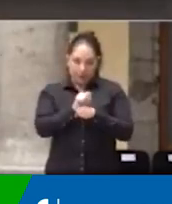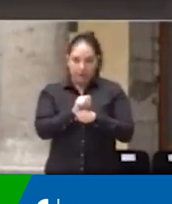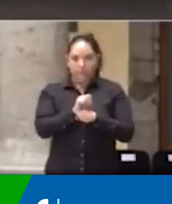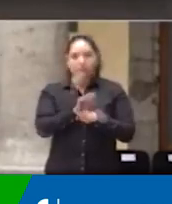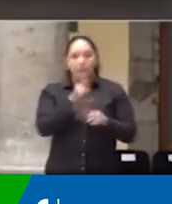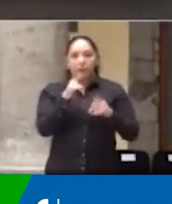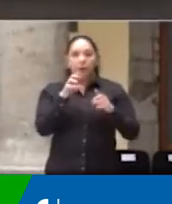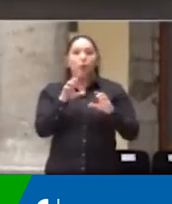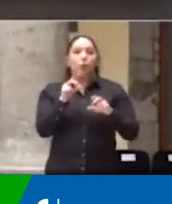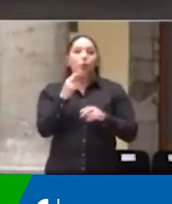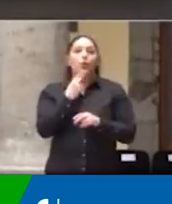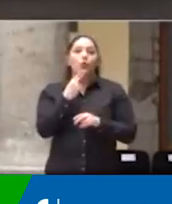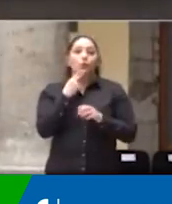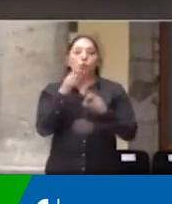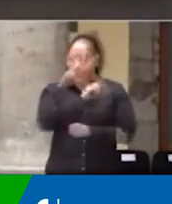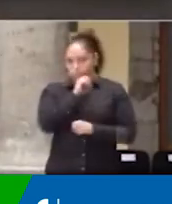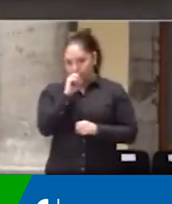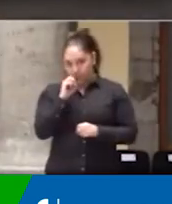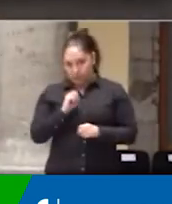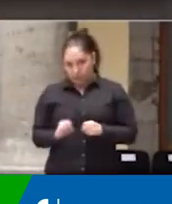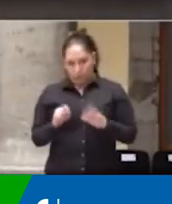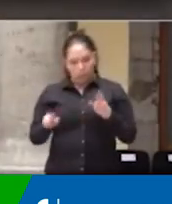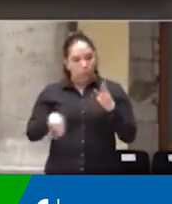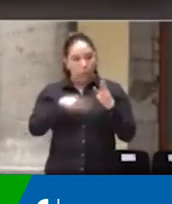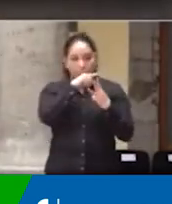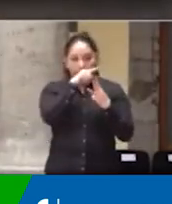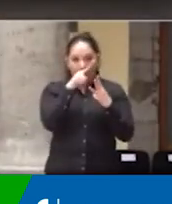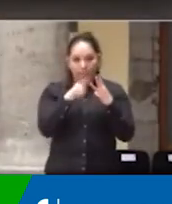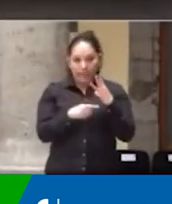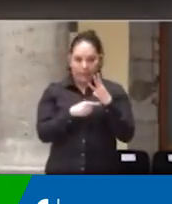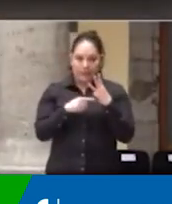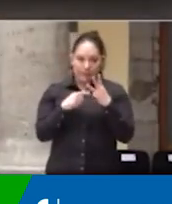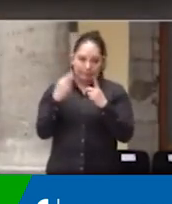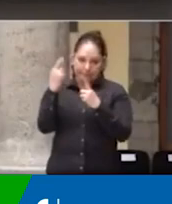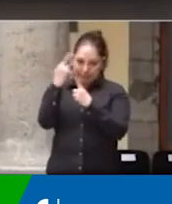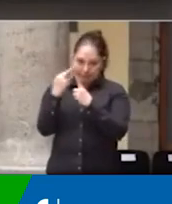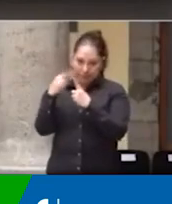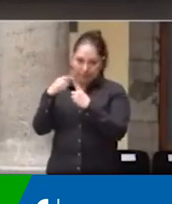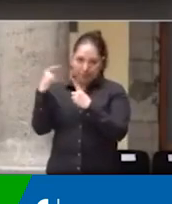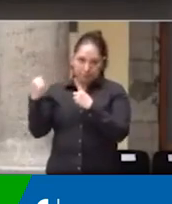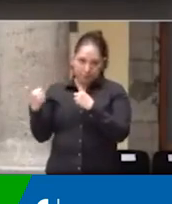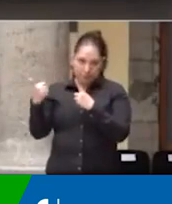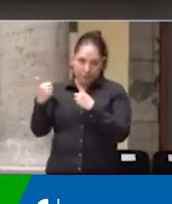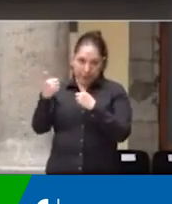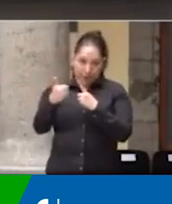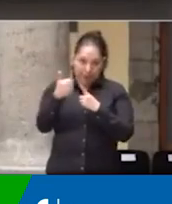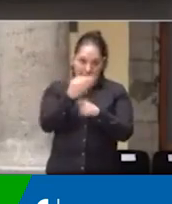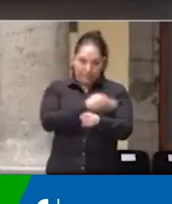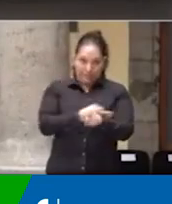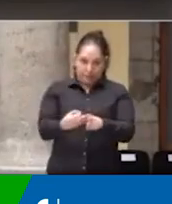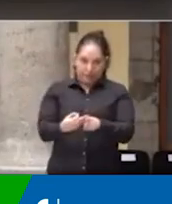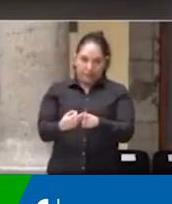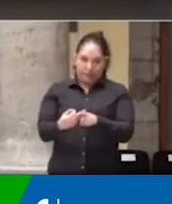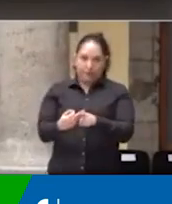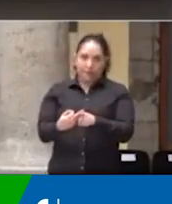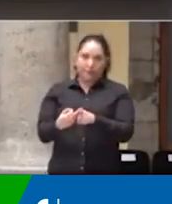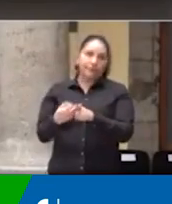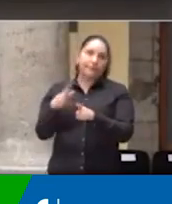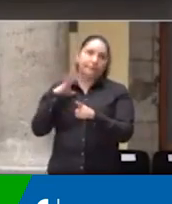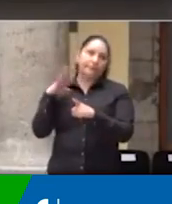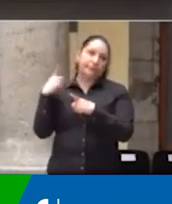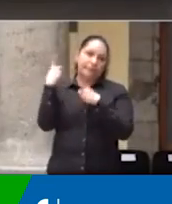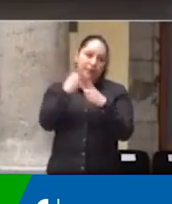a ser obligatorio. Va a haber tres filtros, uno familiar. Cada familia va a tener que entregar en la escuela una